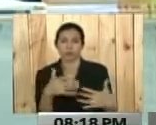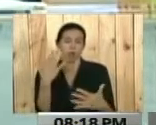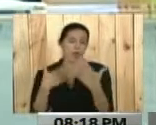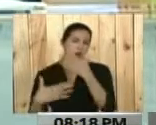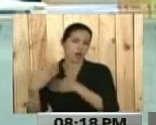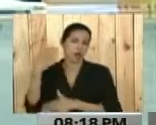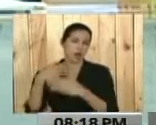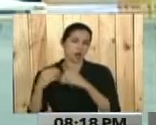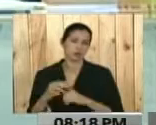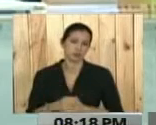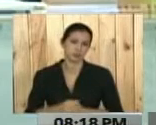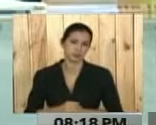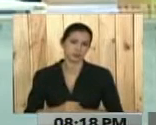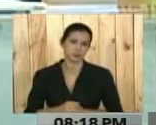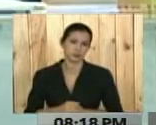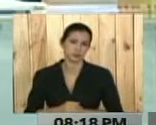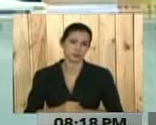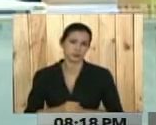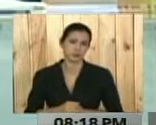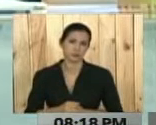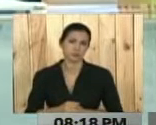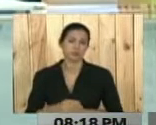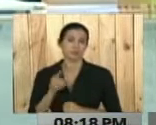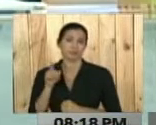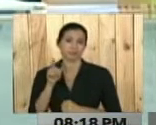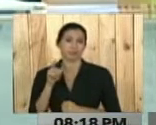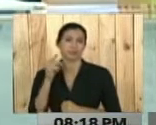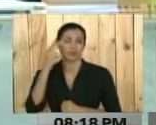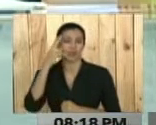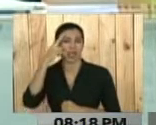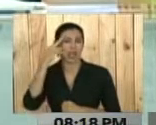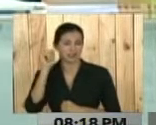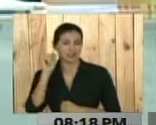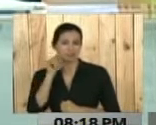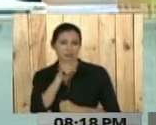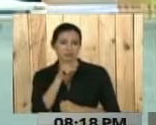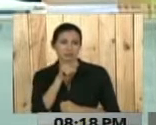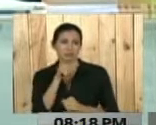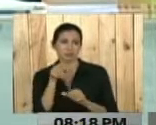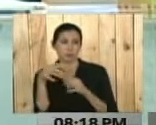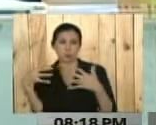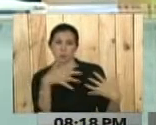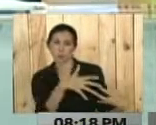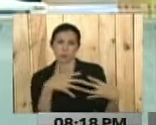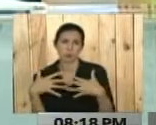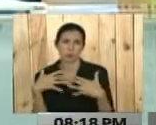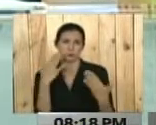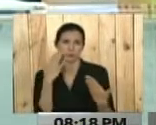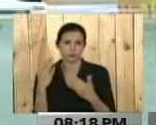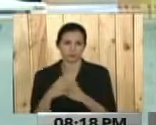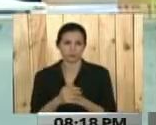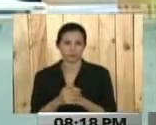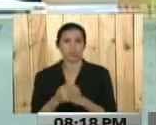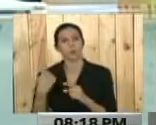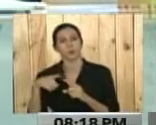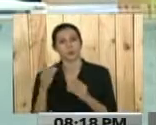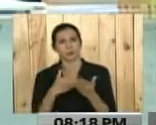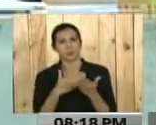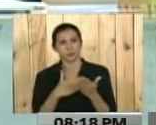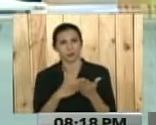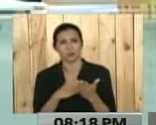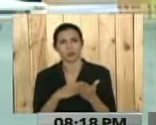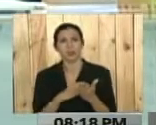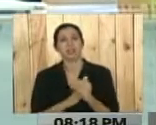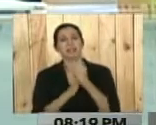época con los grandes de Haití, Toussaint Louverture, Dessalines,